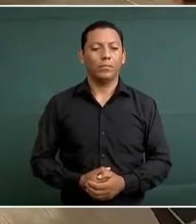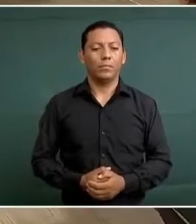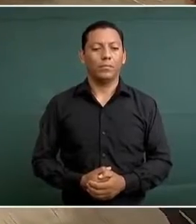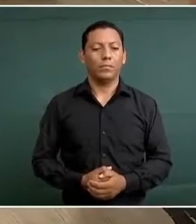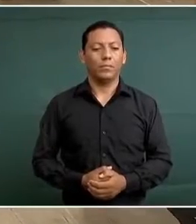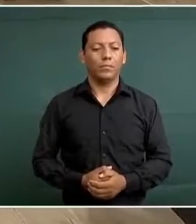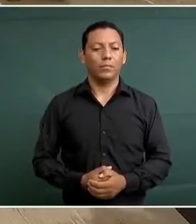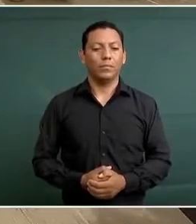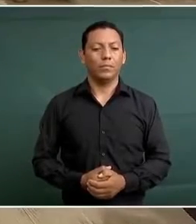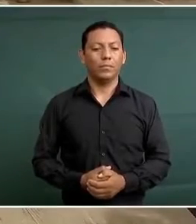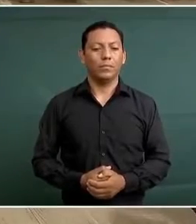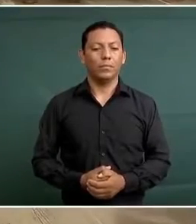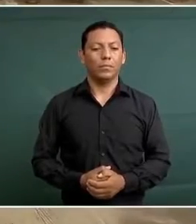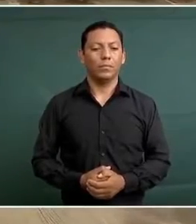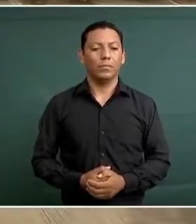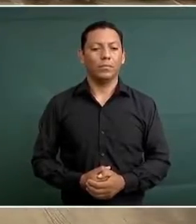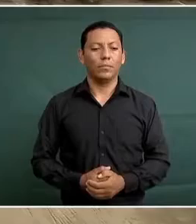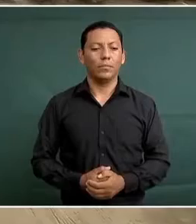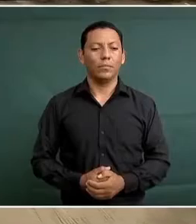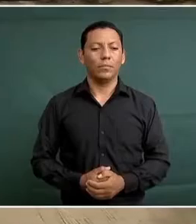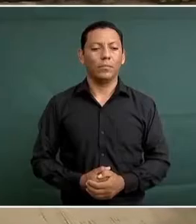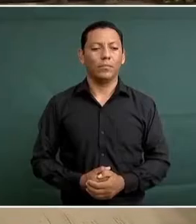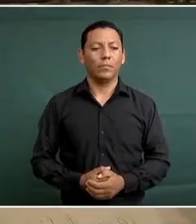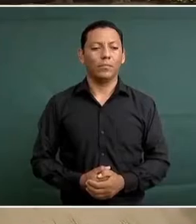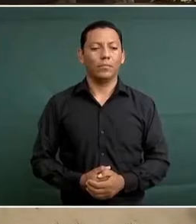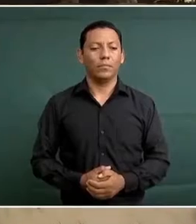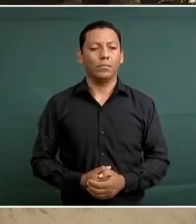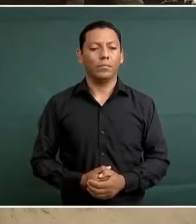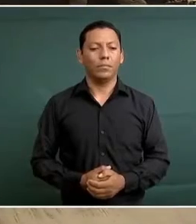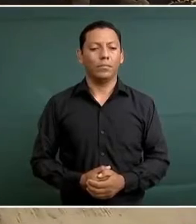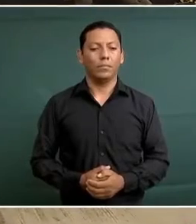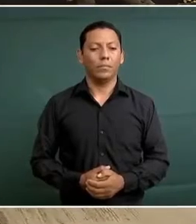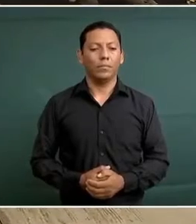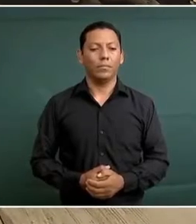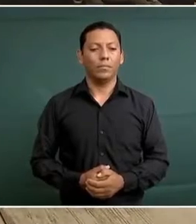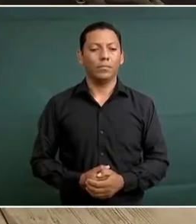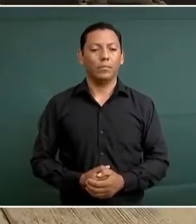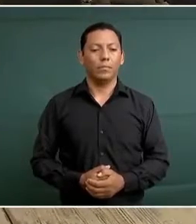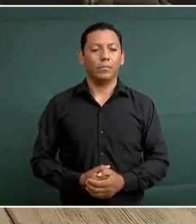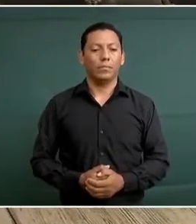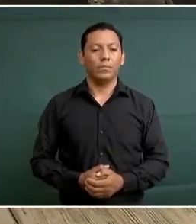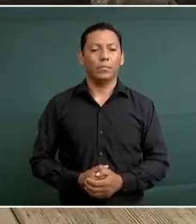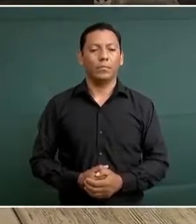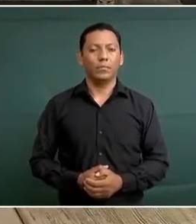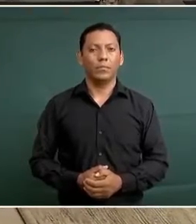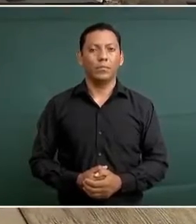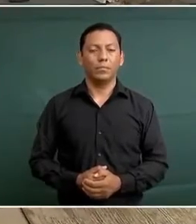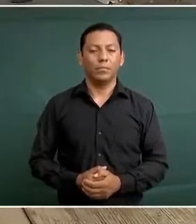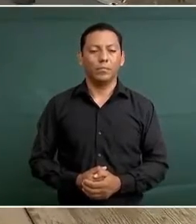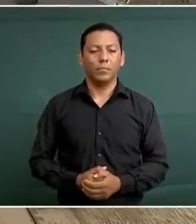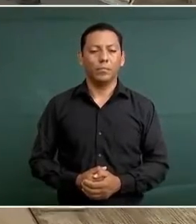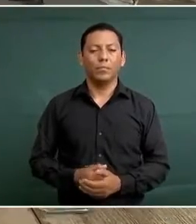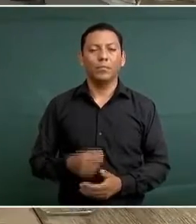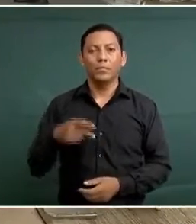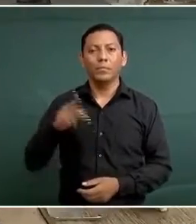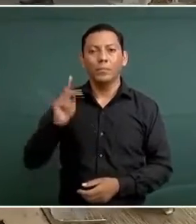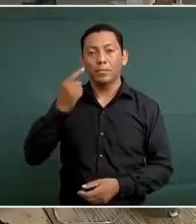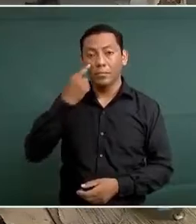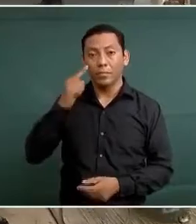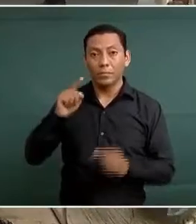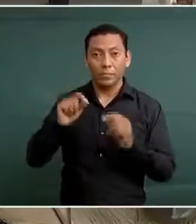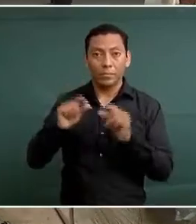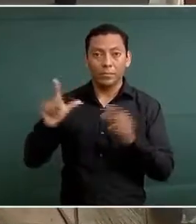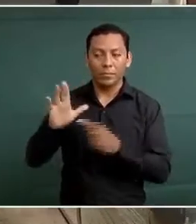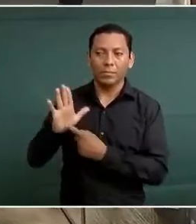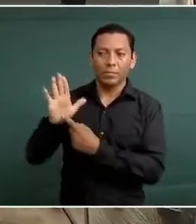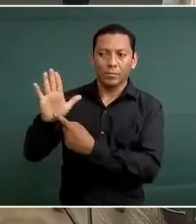incubados ahí si es constante constante constante constante constante y es más o menos la mitad de la gente si pero la proyección que tenemos